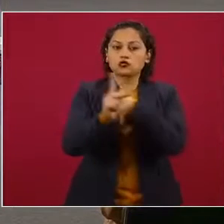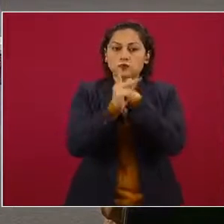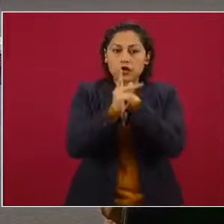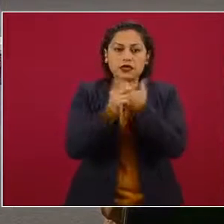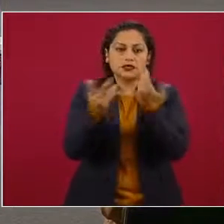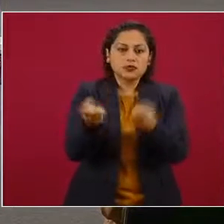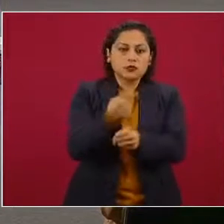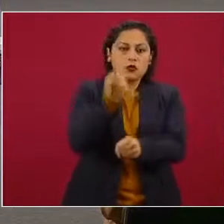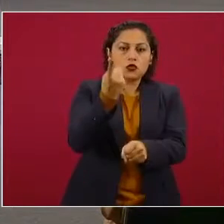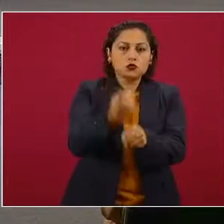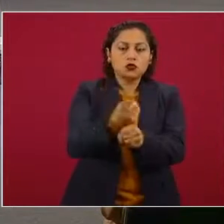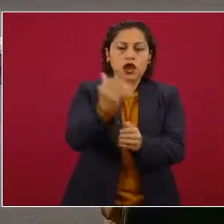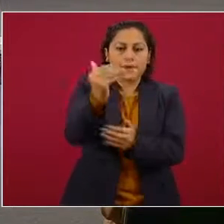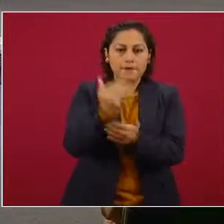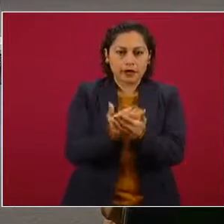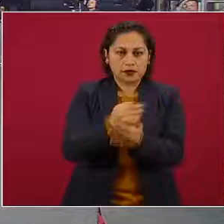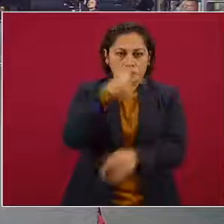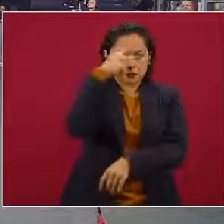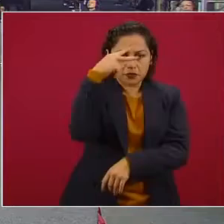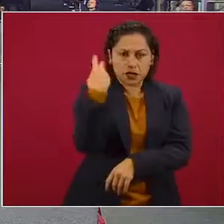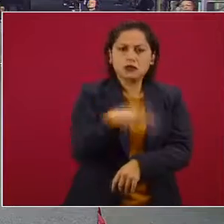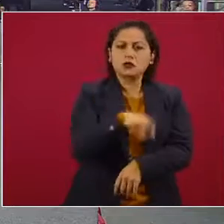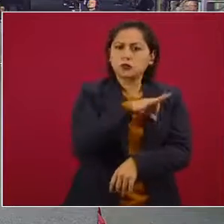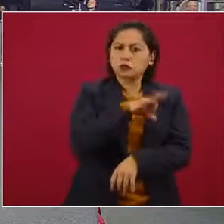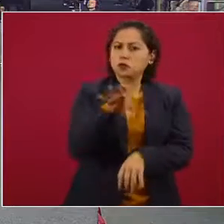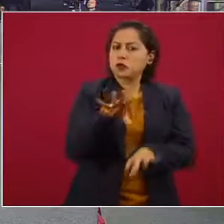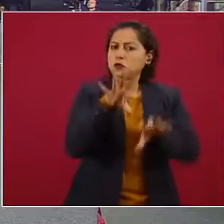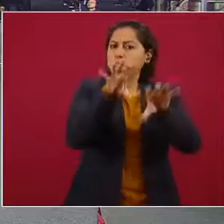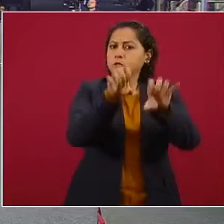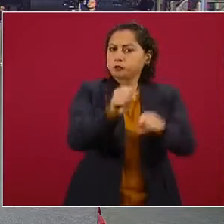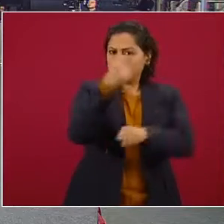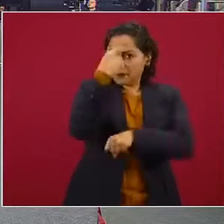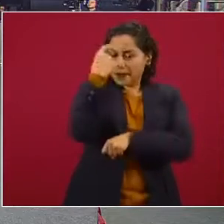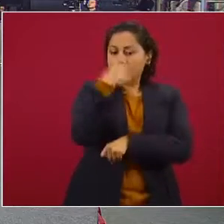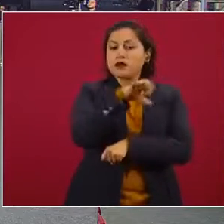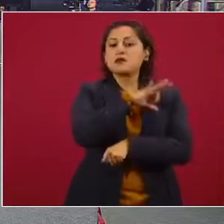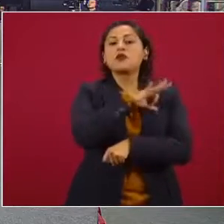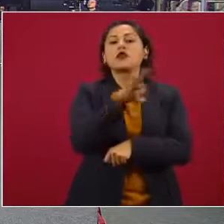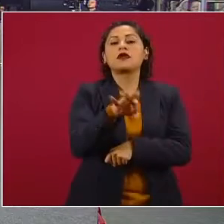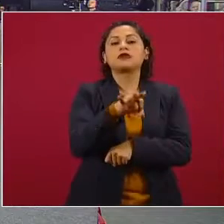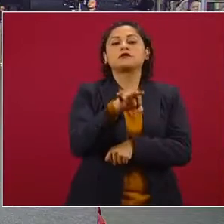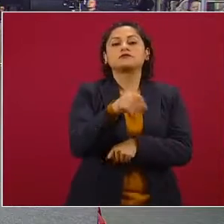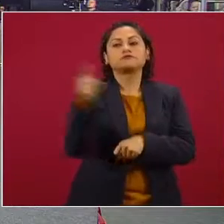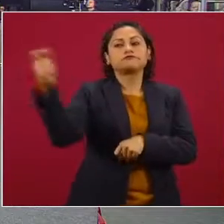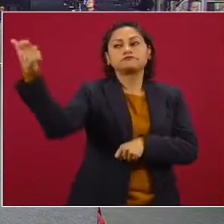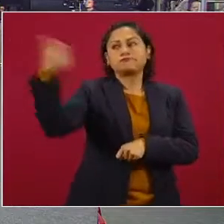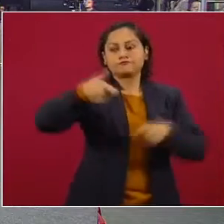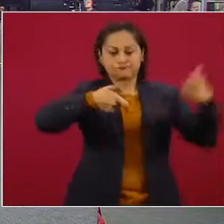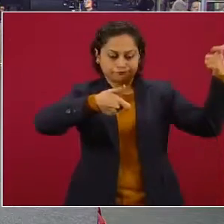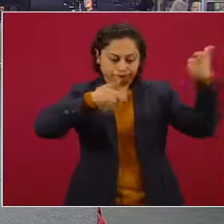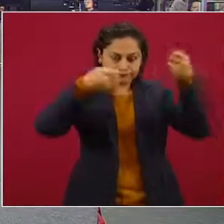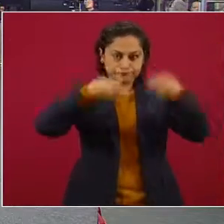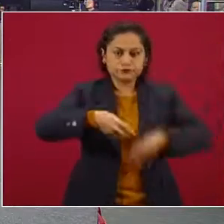oportunidades que tiene México, y la gente debe invertir aquí y ser optimista al respecto.